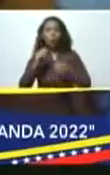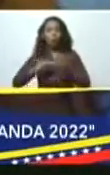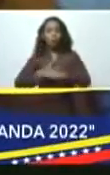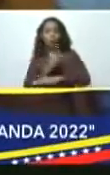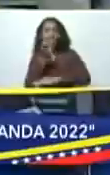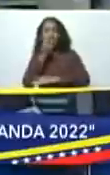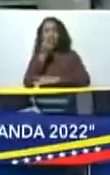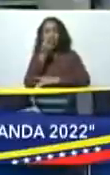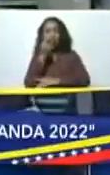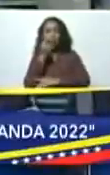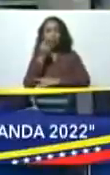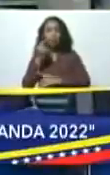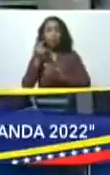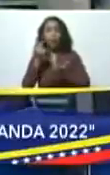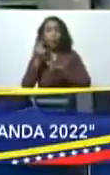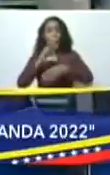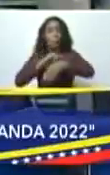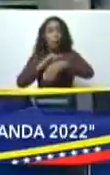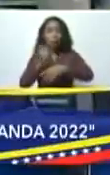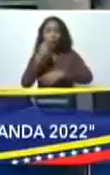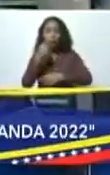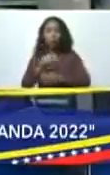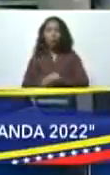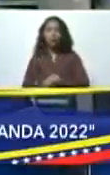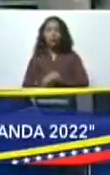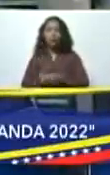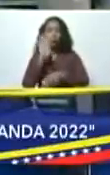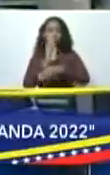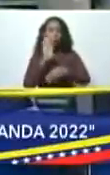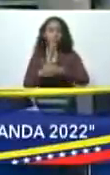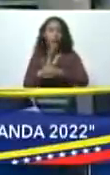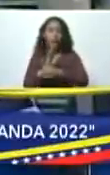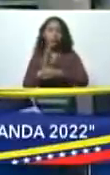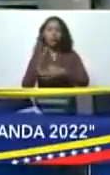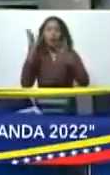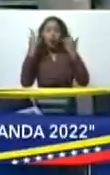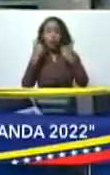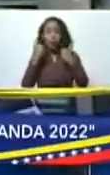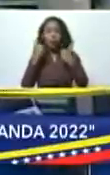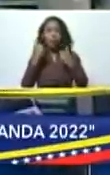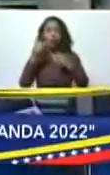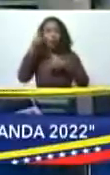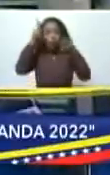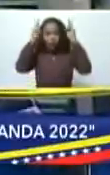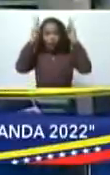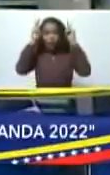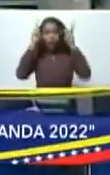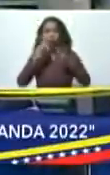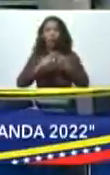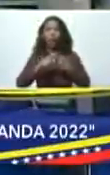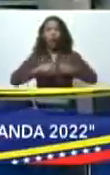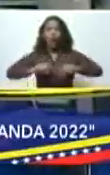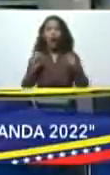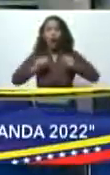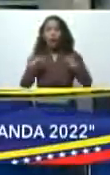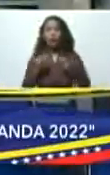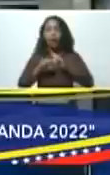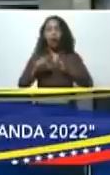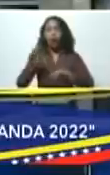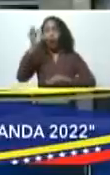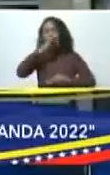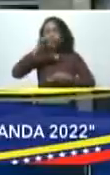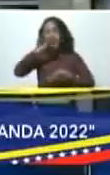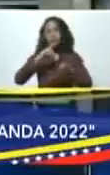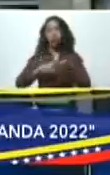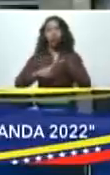la cría de animales caprinos, cunícolas, es decir, conejitos, gallinas, cochinos